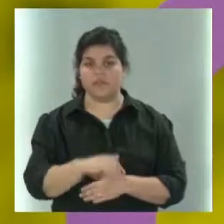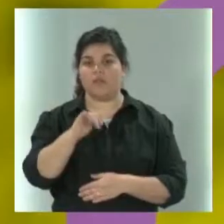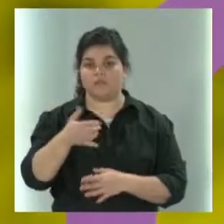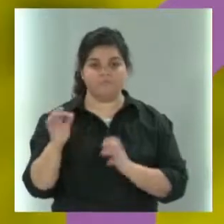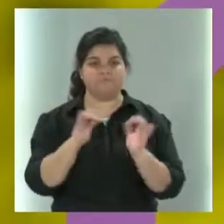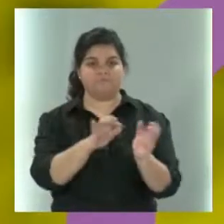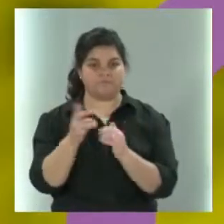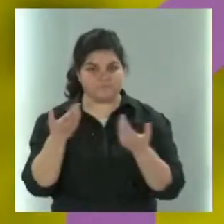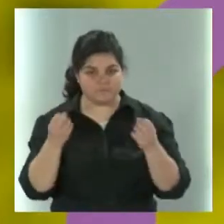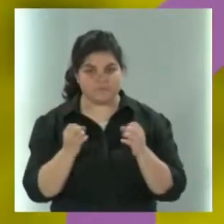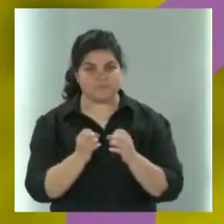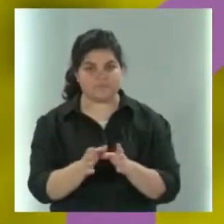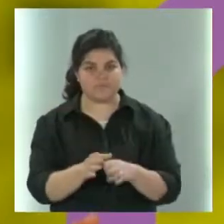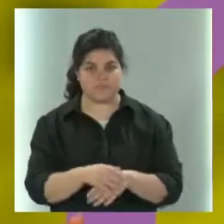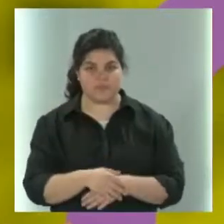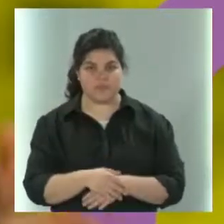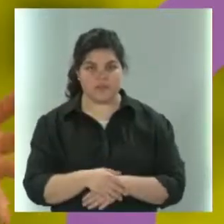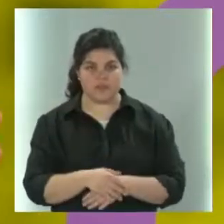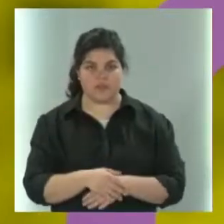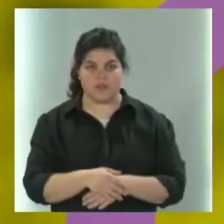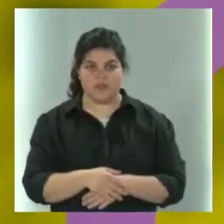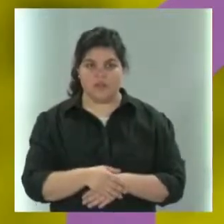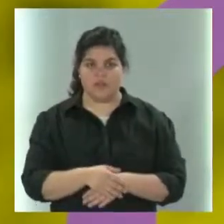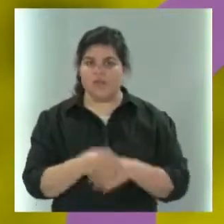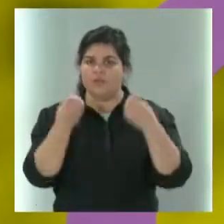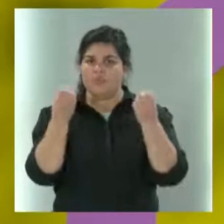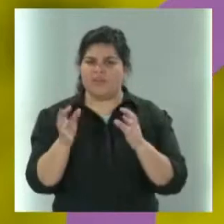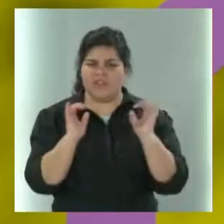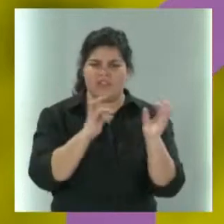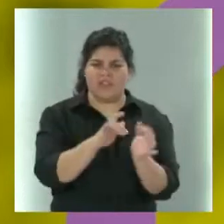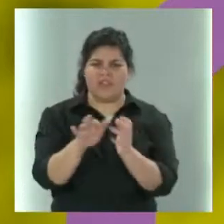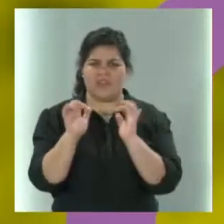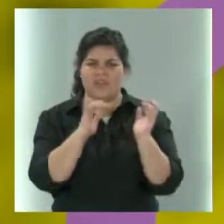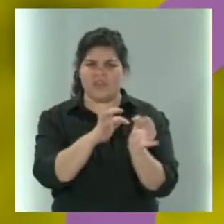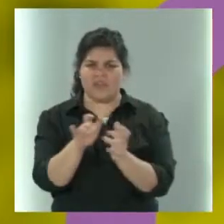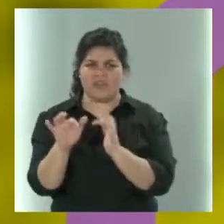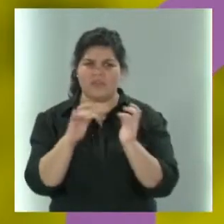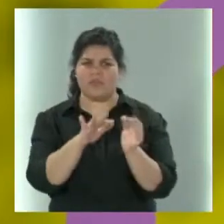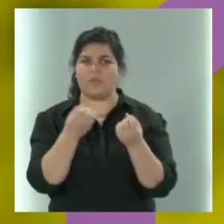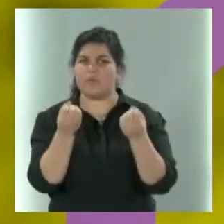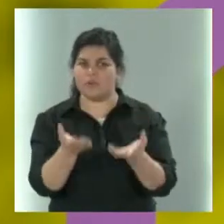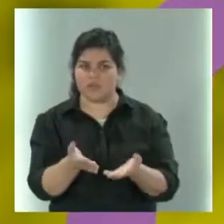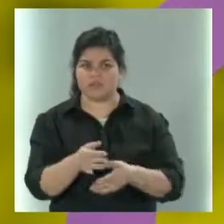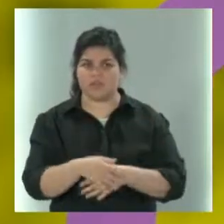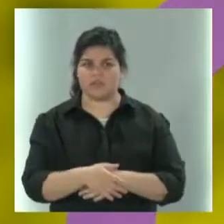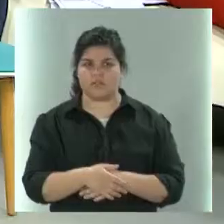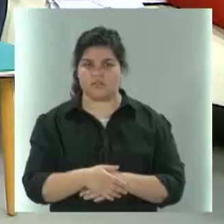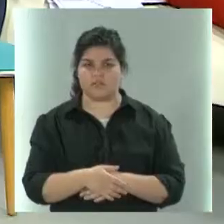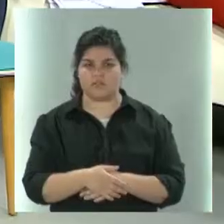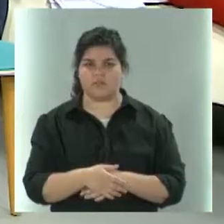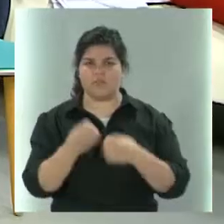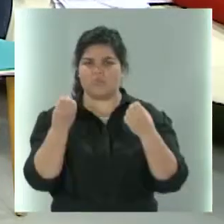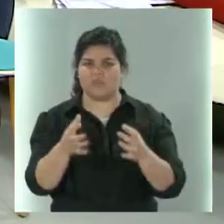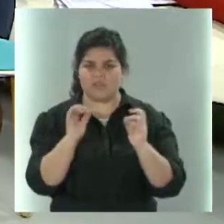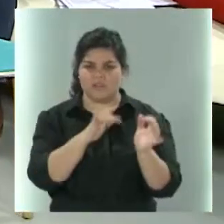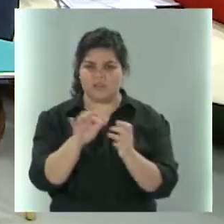ellos. ¿Por qué tanto debate en relación a esto? ¿Por qué se ha generado tanta polémica con respecto